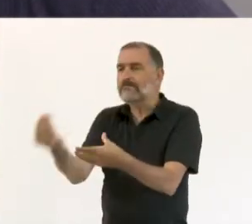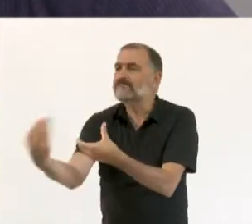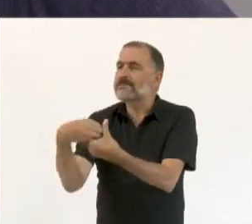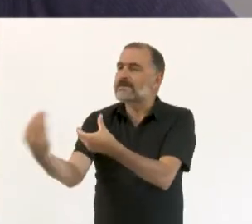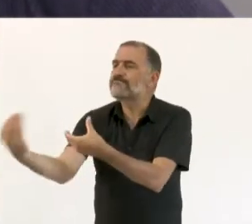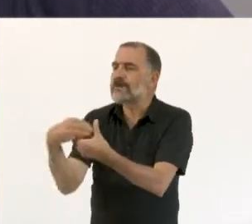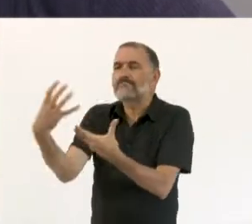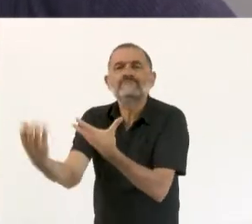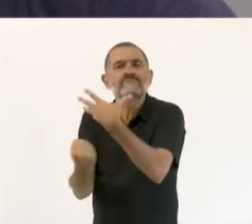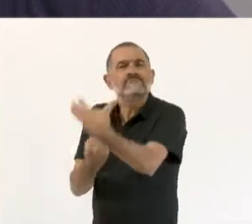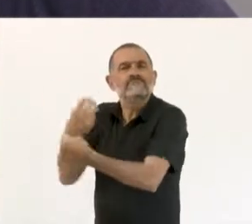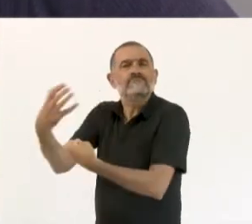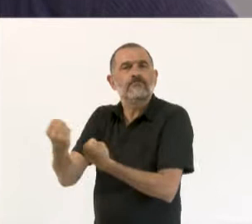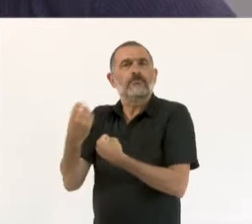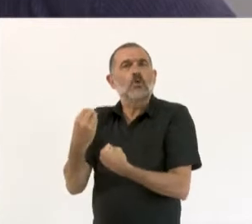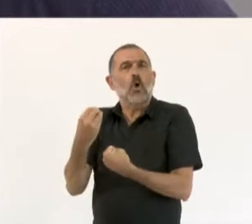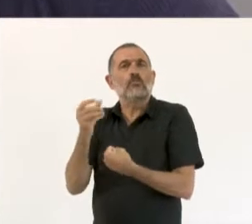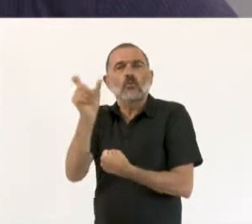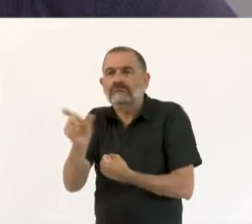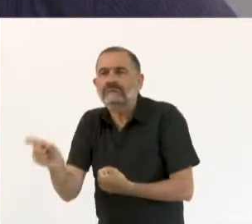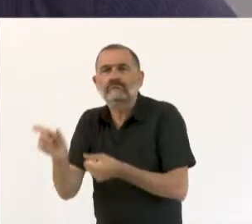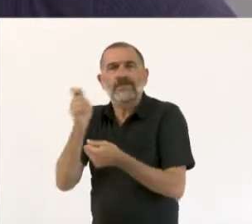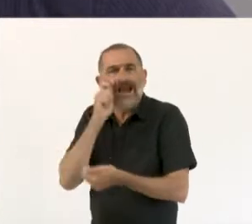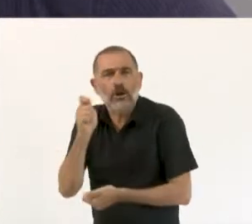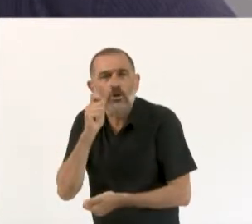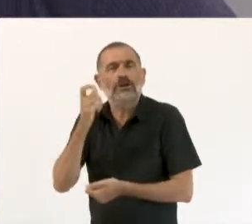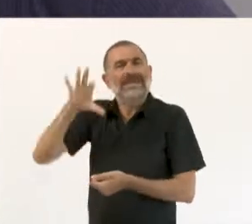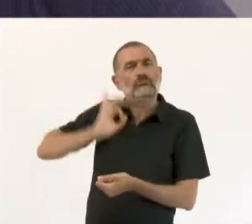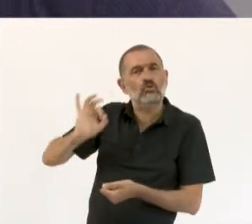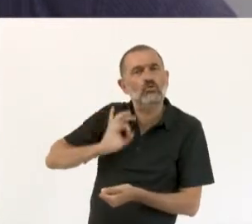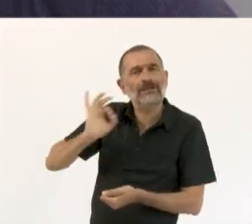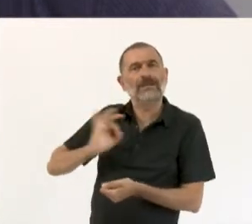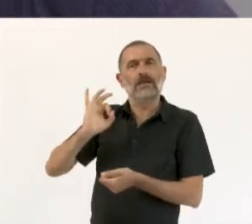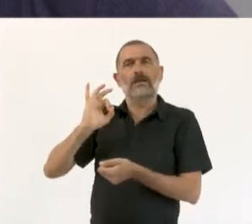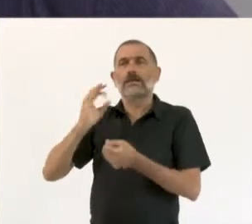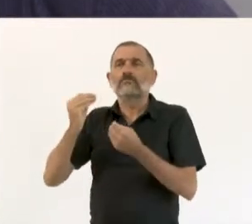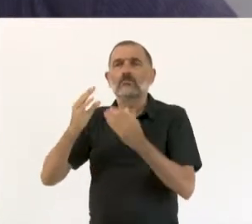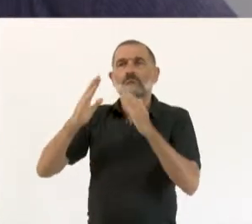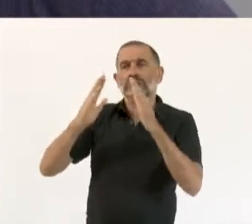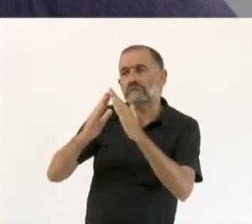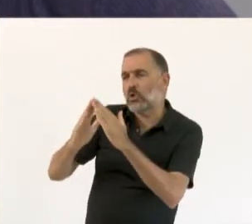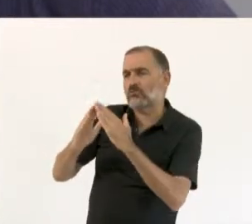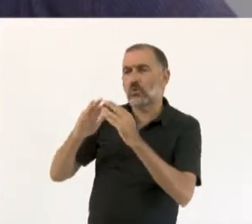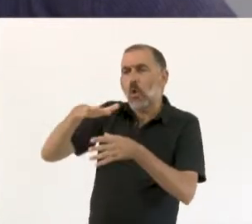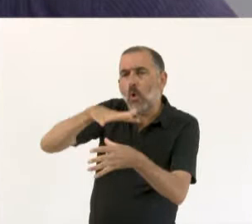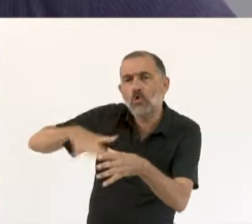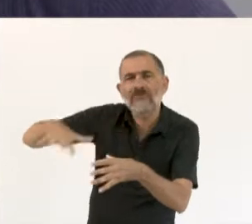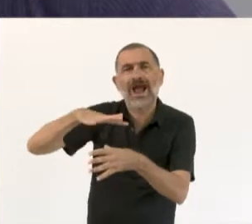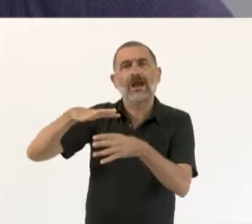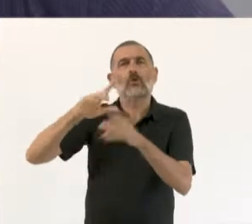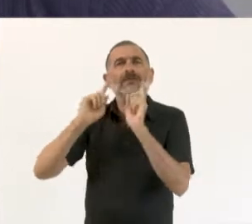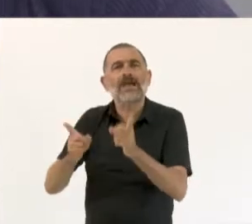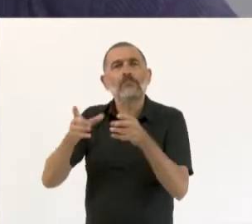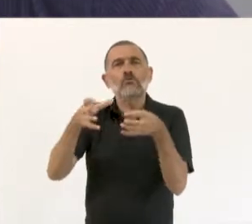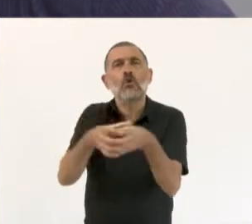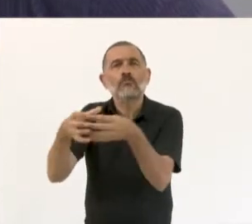todo arqueología histórica en el casco urbano, y acondicionamiento de colecciones y estudios de colecciones históricas como el